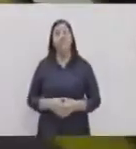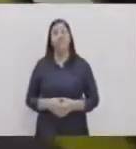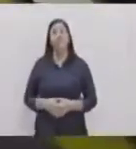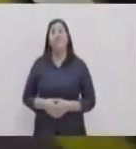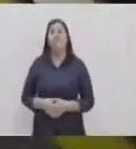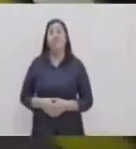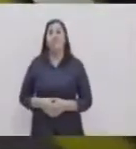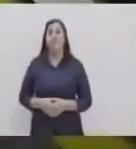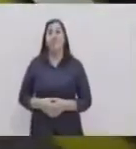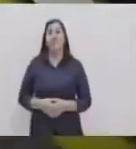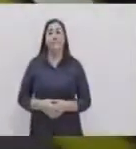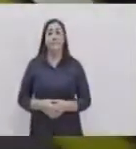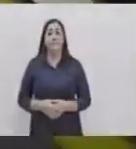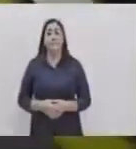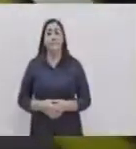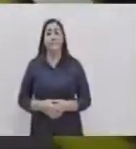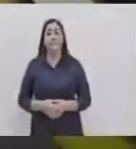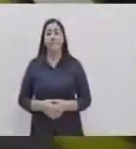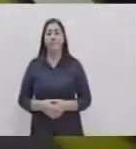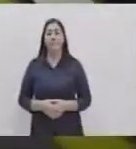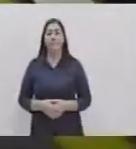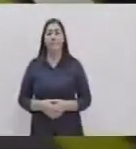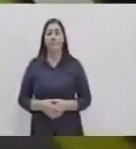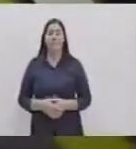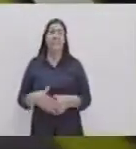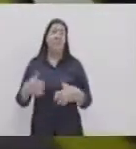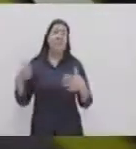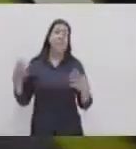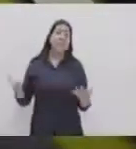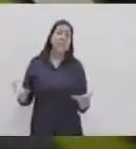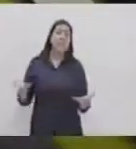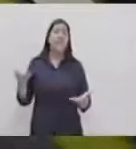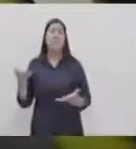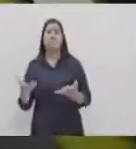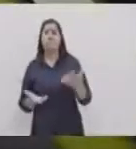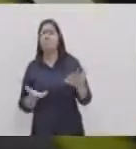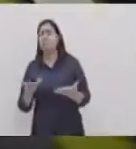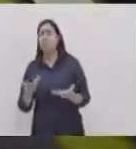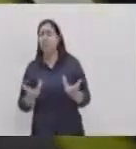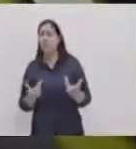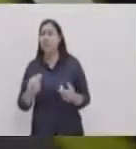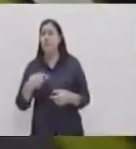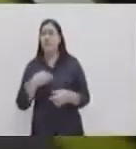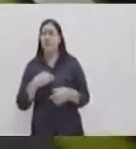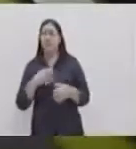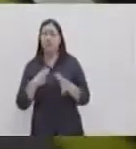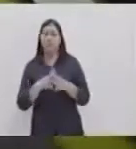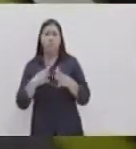1 que nosotros encontramos muchas veces o con la mayoría de